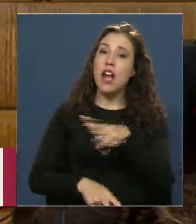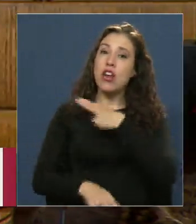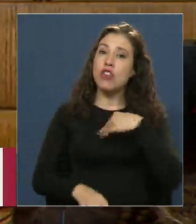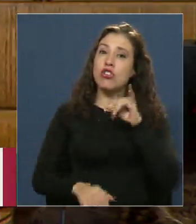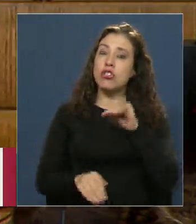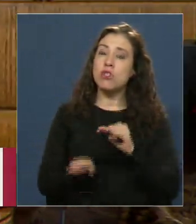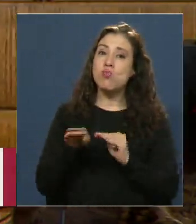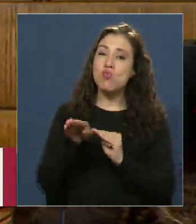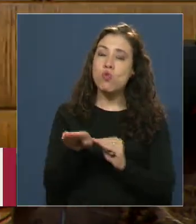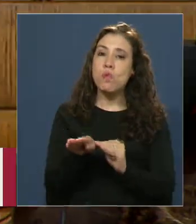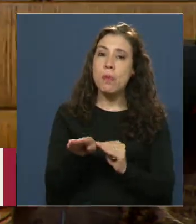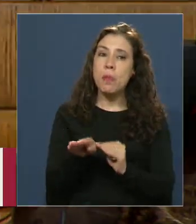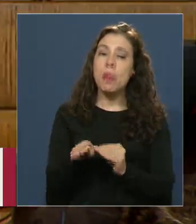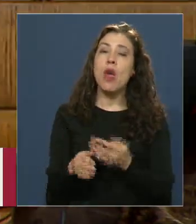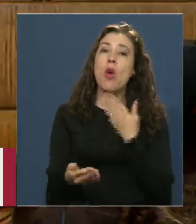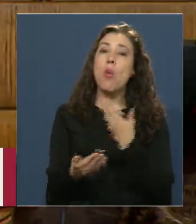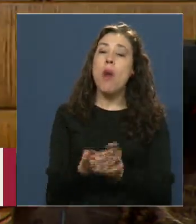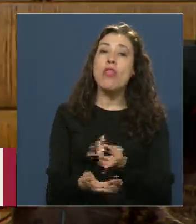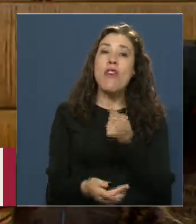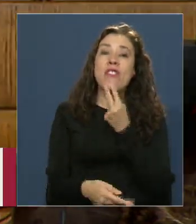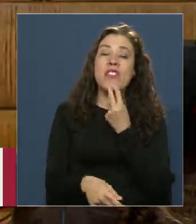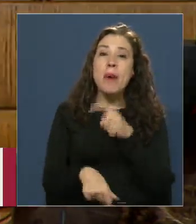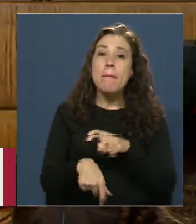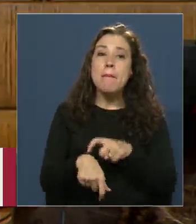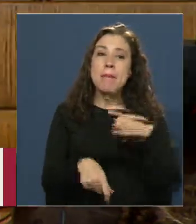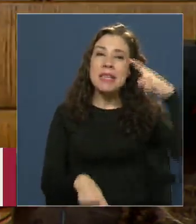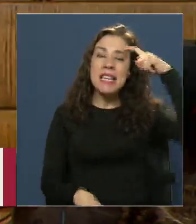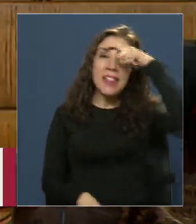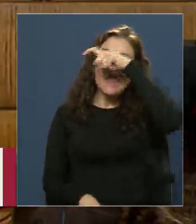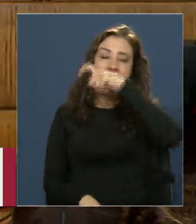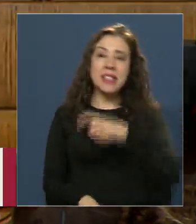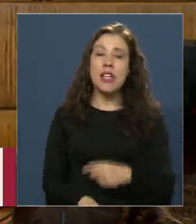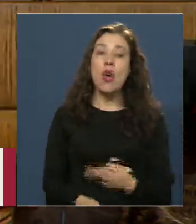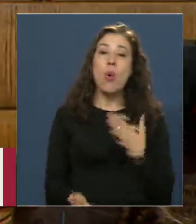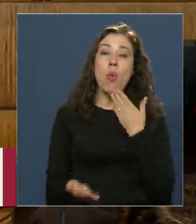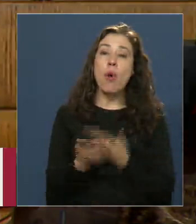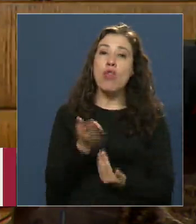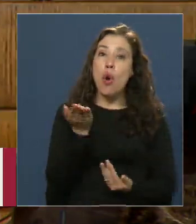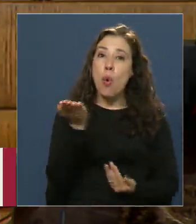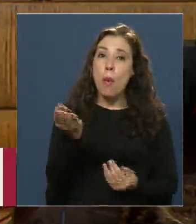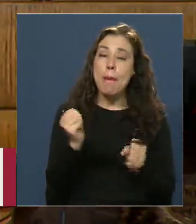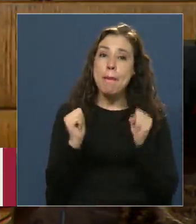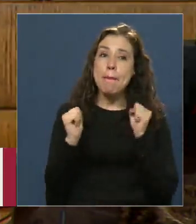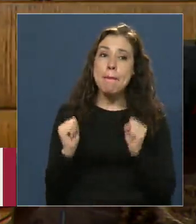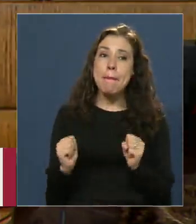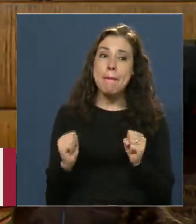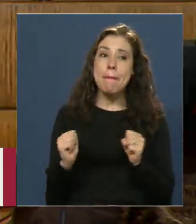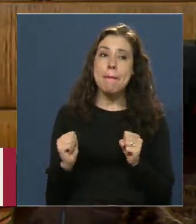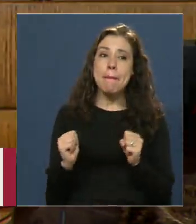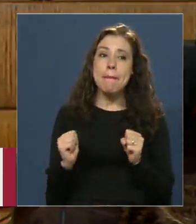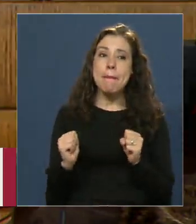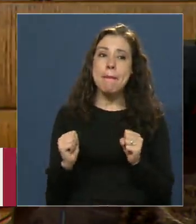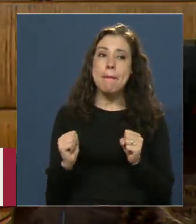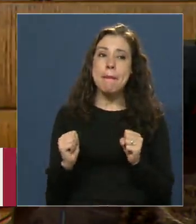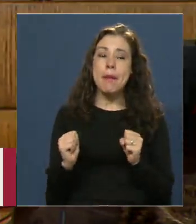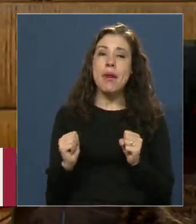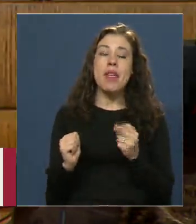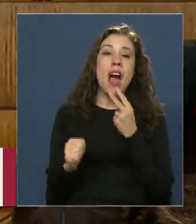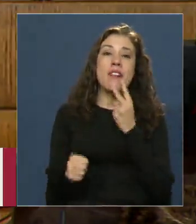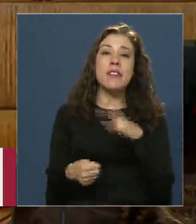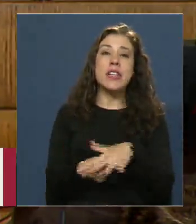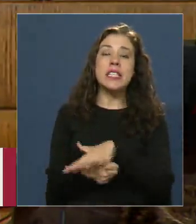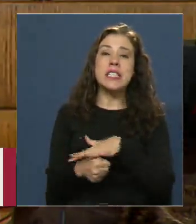apoyar justamente en los momentos difíciles, en esos momentos donde justamente usted pueda tener una